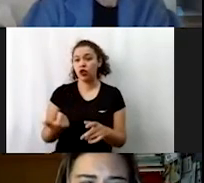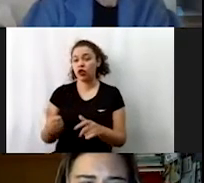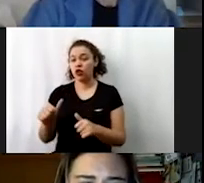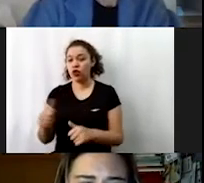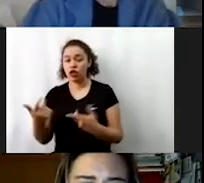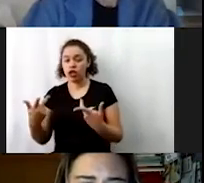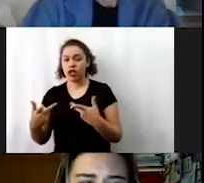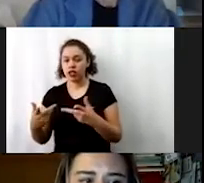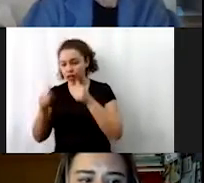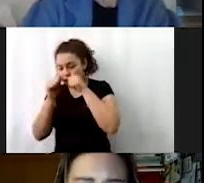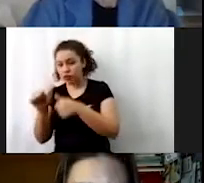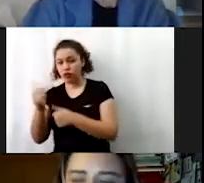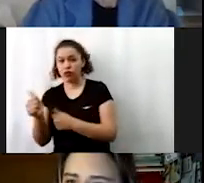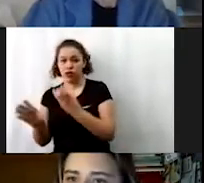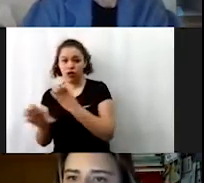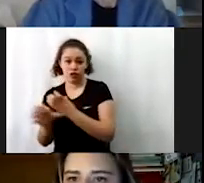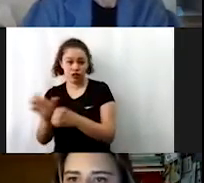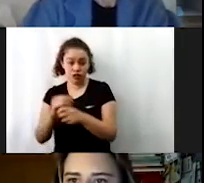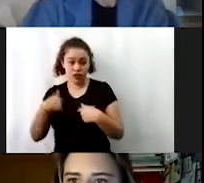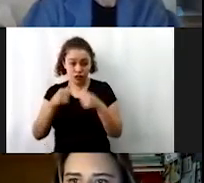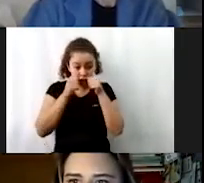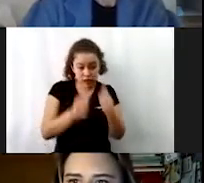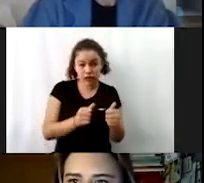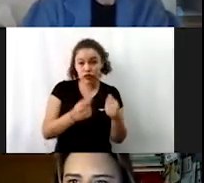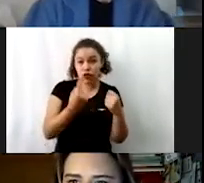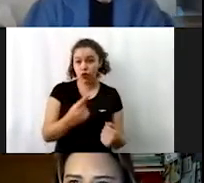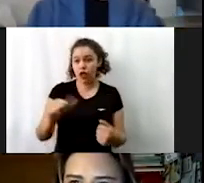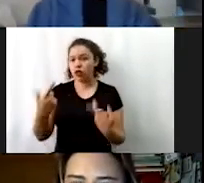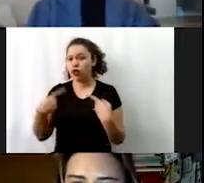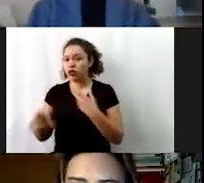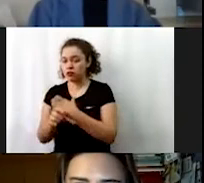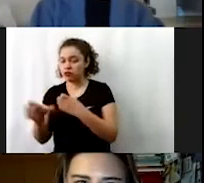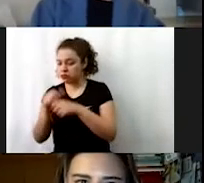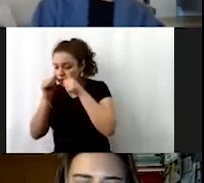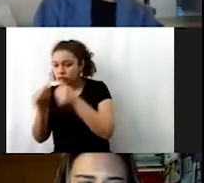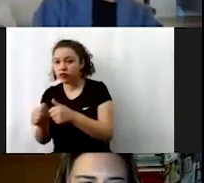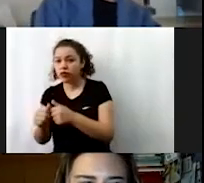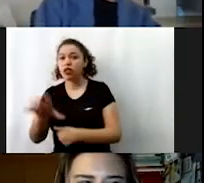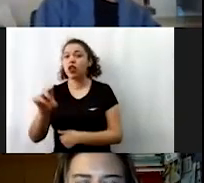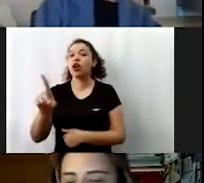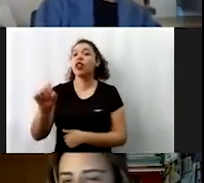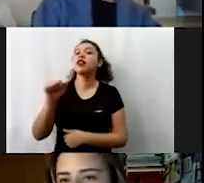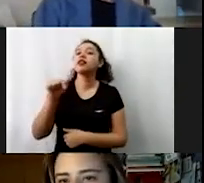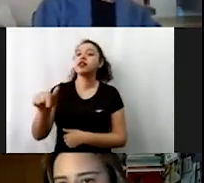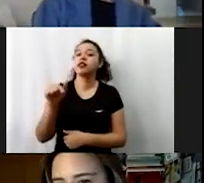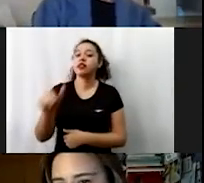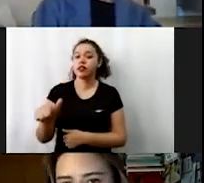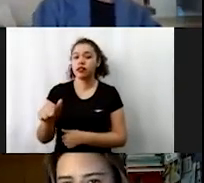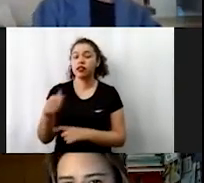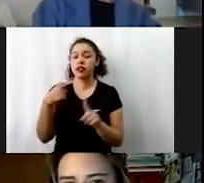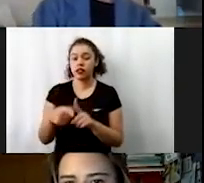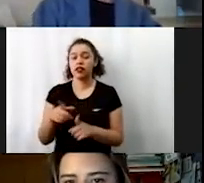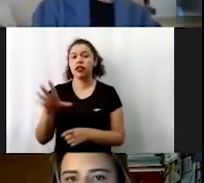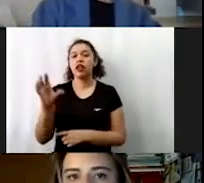Entonces, sí piensen que el ODS 17 en particular es el objetivo de